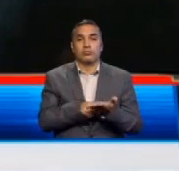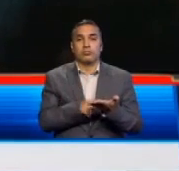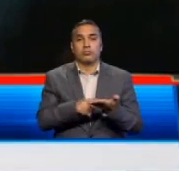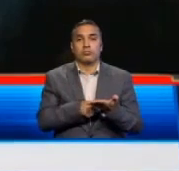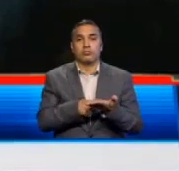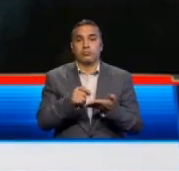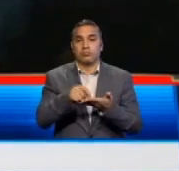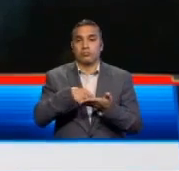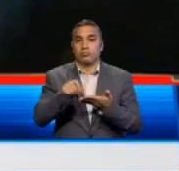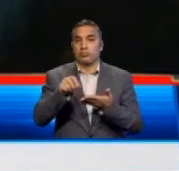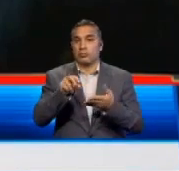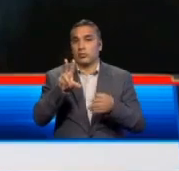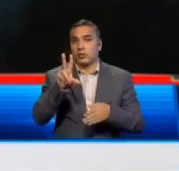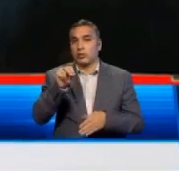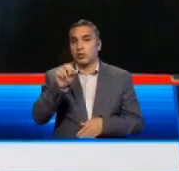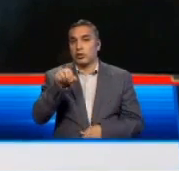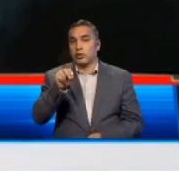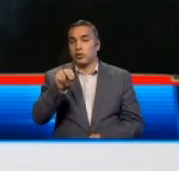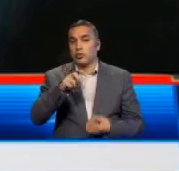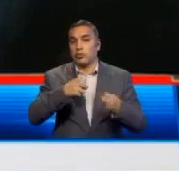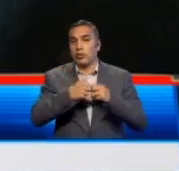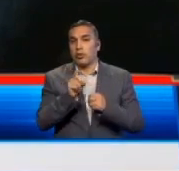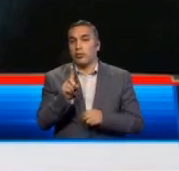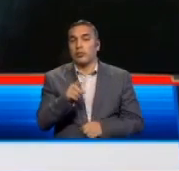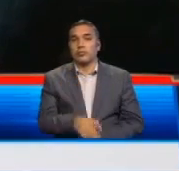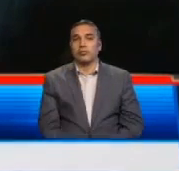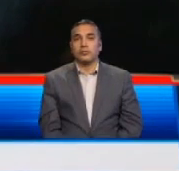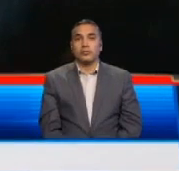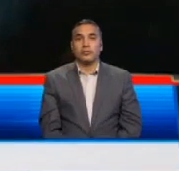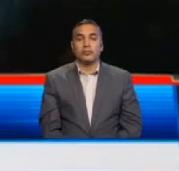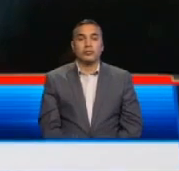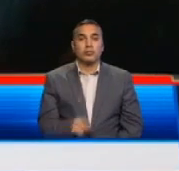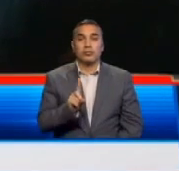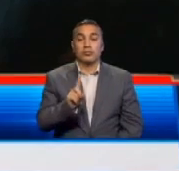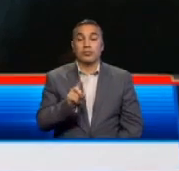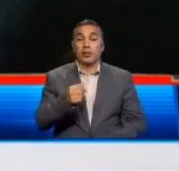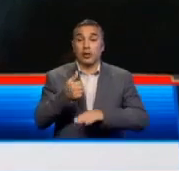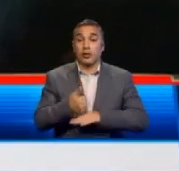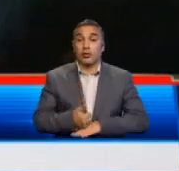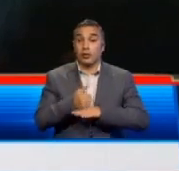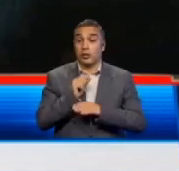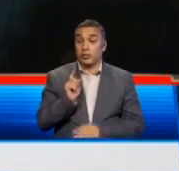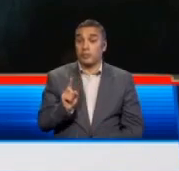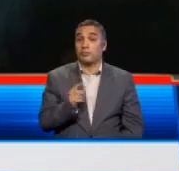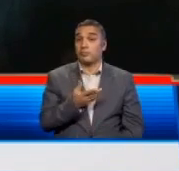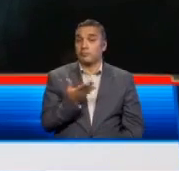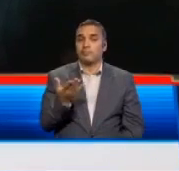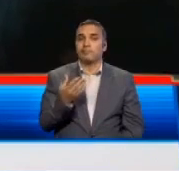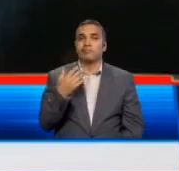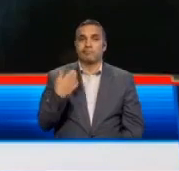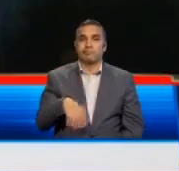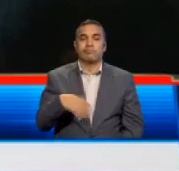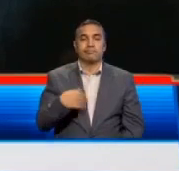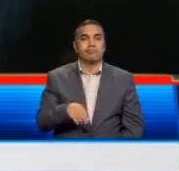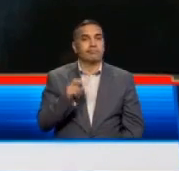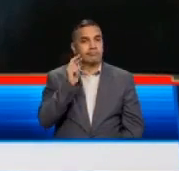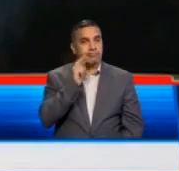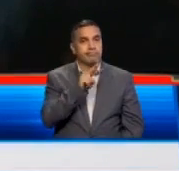audiencia de calificación de flagrancia y sea... Y que la autoridad competente determine